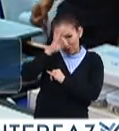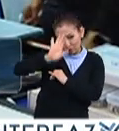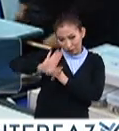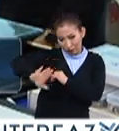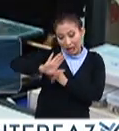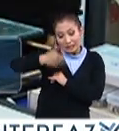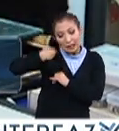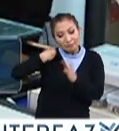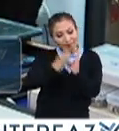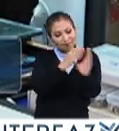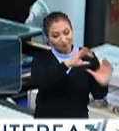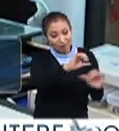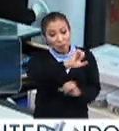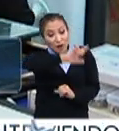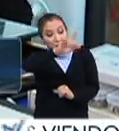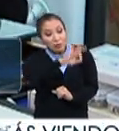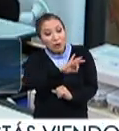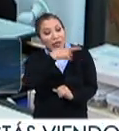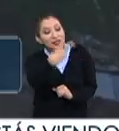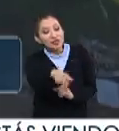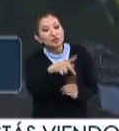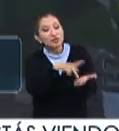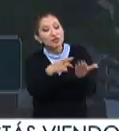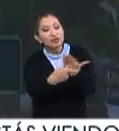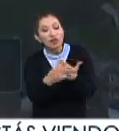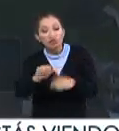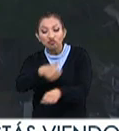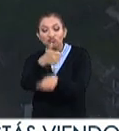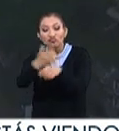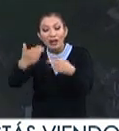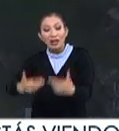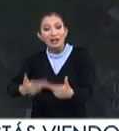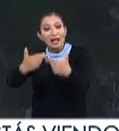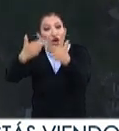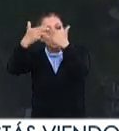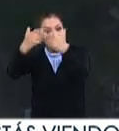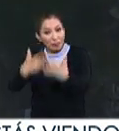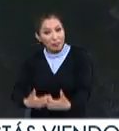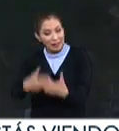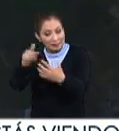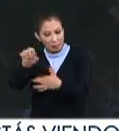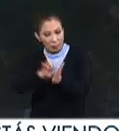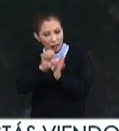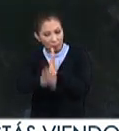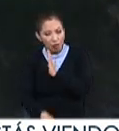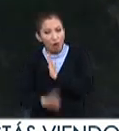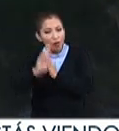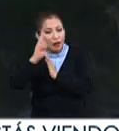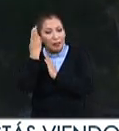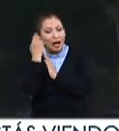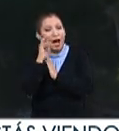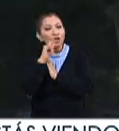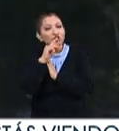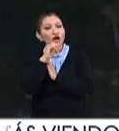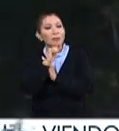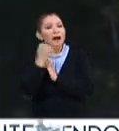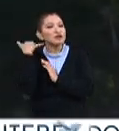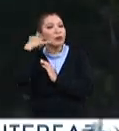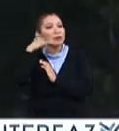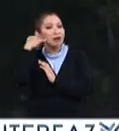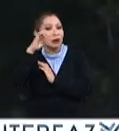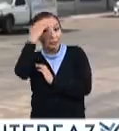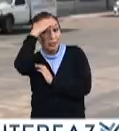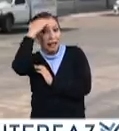educativas es formar profesionistas capaces de desarrollar una empresa y autoemplearse. Tal es el caso de la Universidad Autónoma de Yucatán,